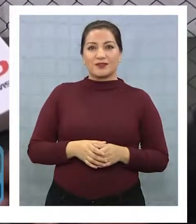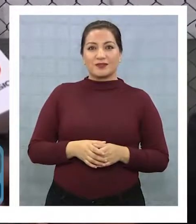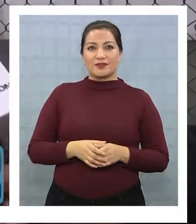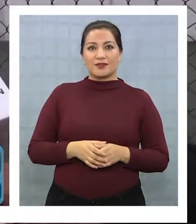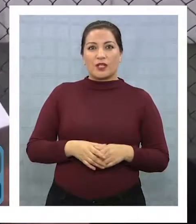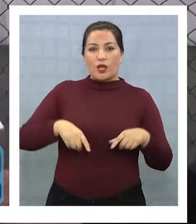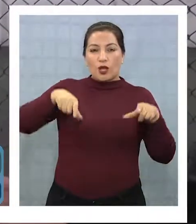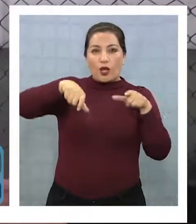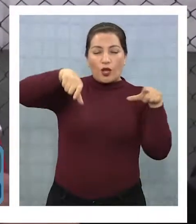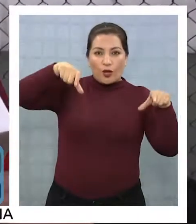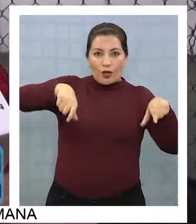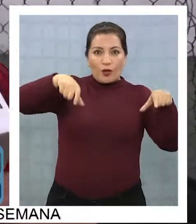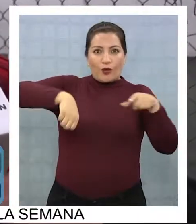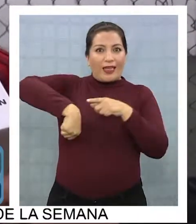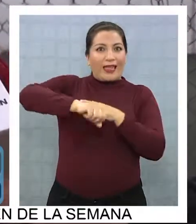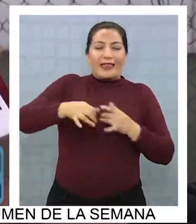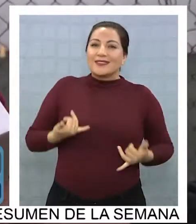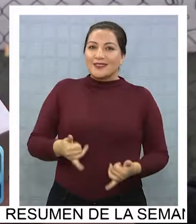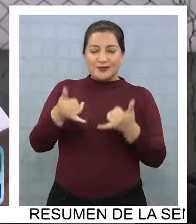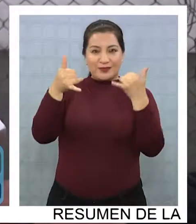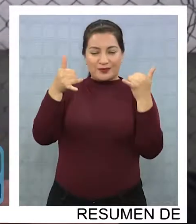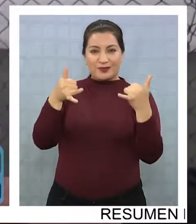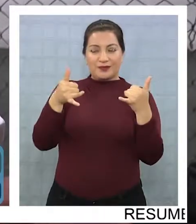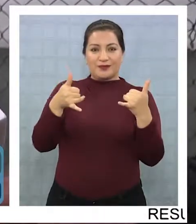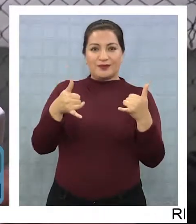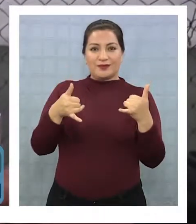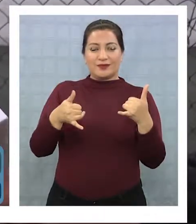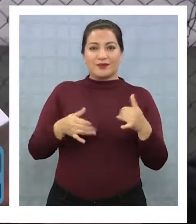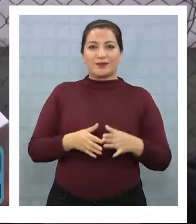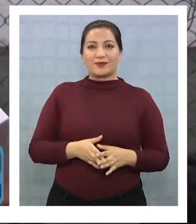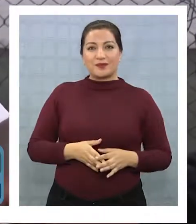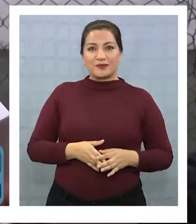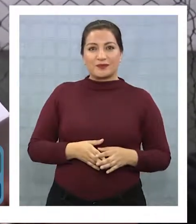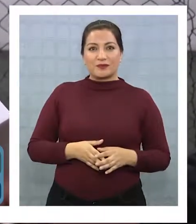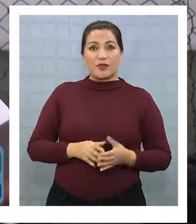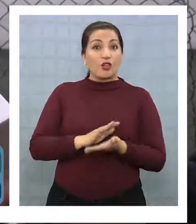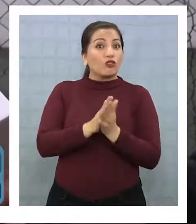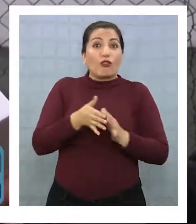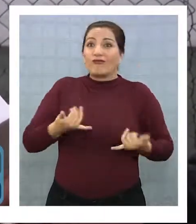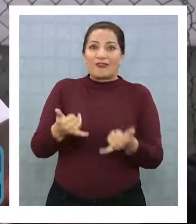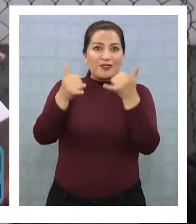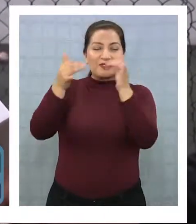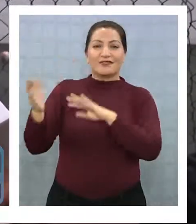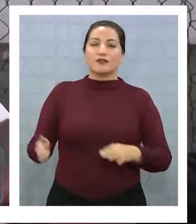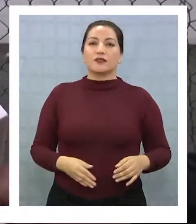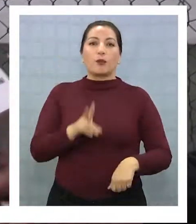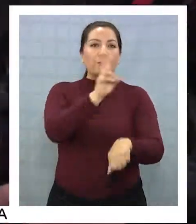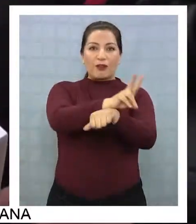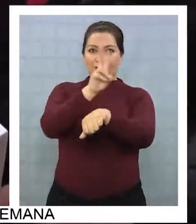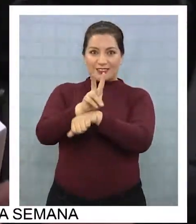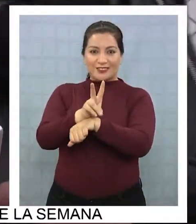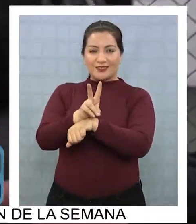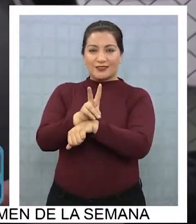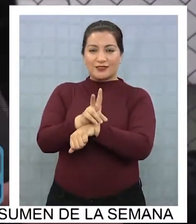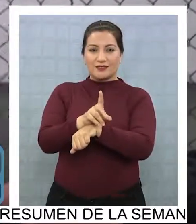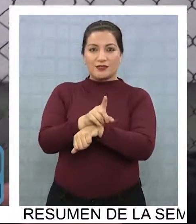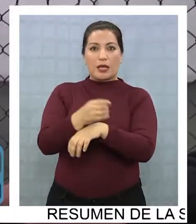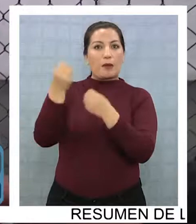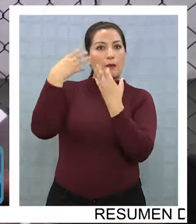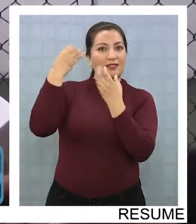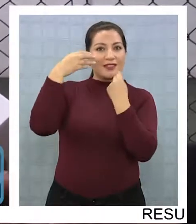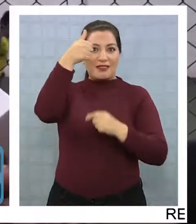Los partidos son entretenidos, los entrenamientos iguales, todos son entretenidos. Los profes